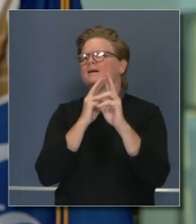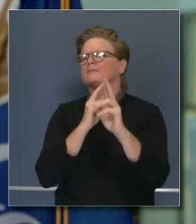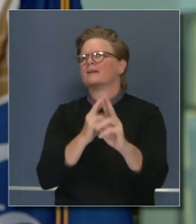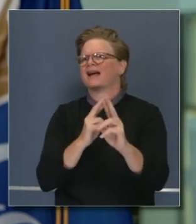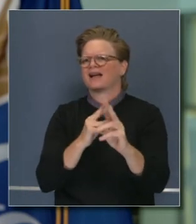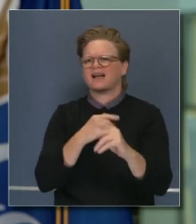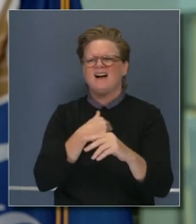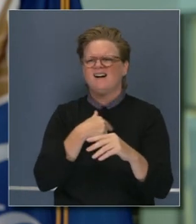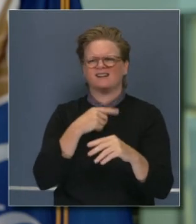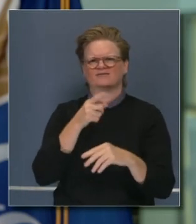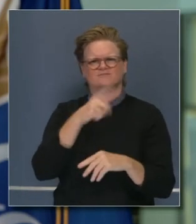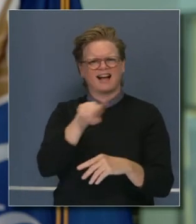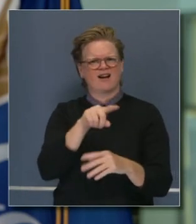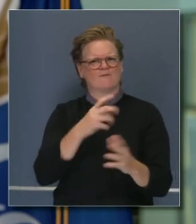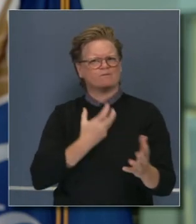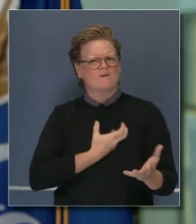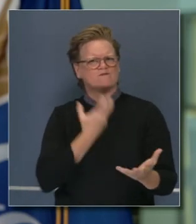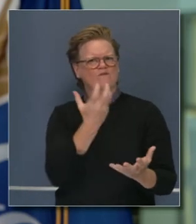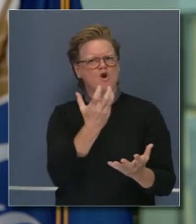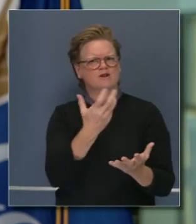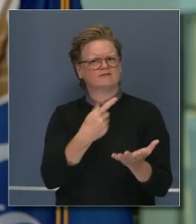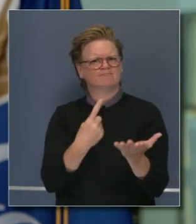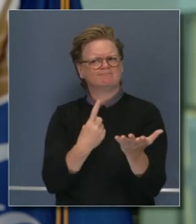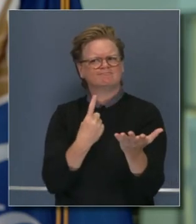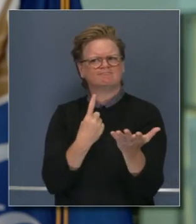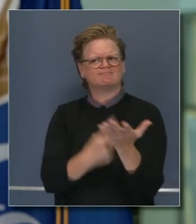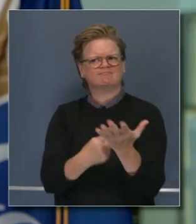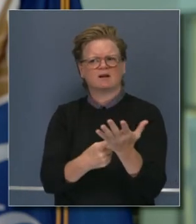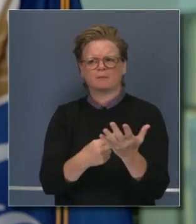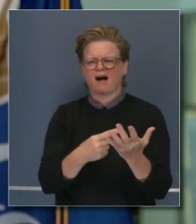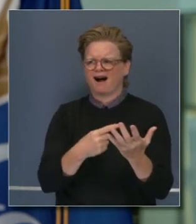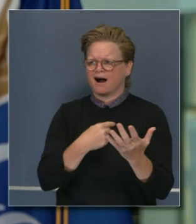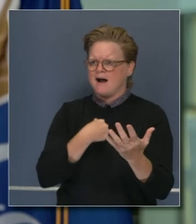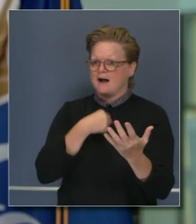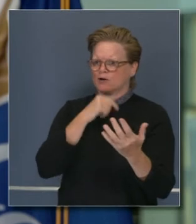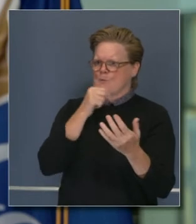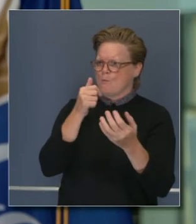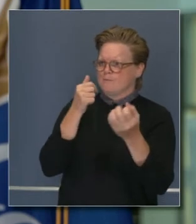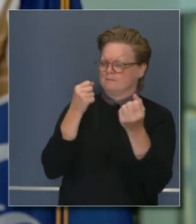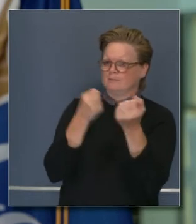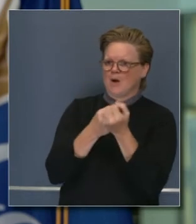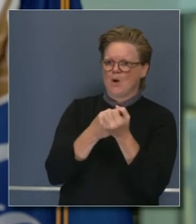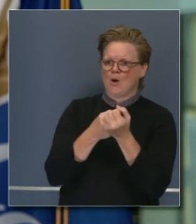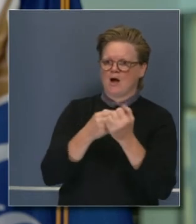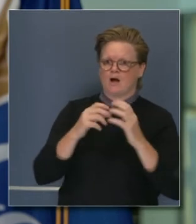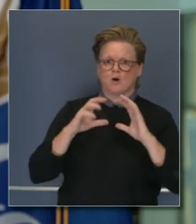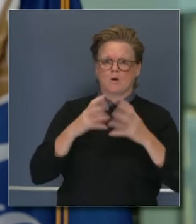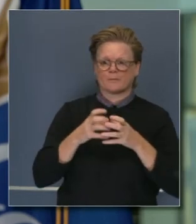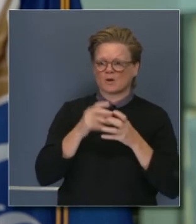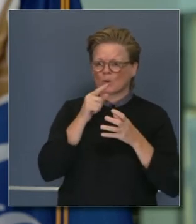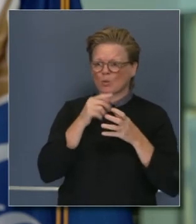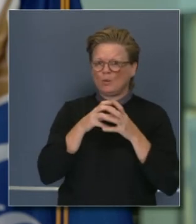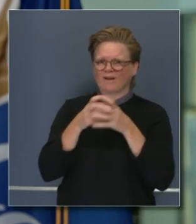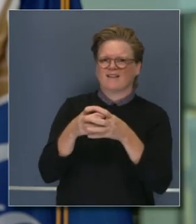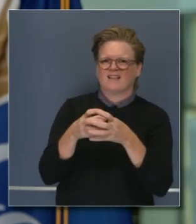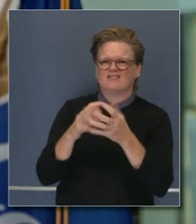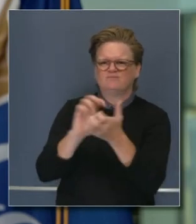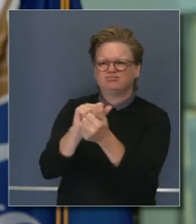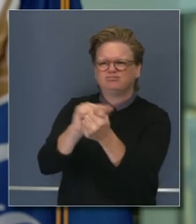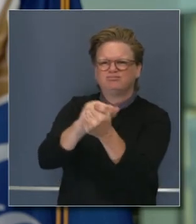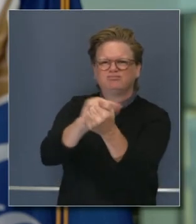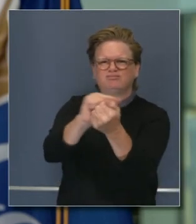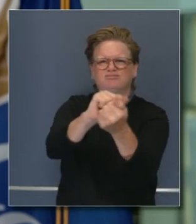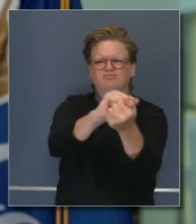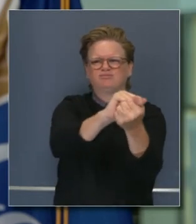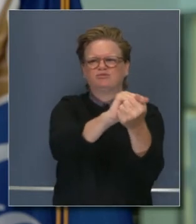no respeto, no veo cómo alguien puede respetar que alguien venga y que destruya propiedad ajena, particularmente pequeños negocios que